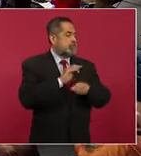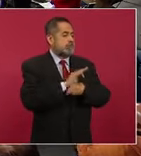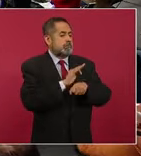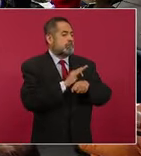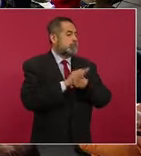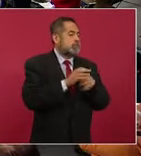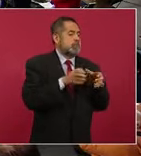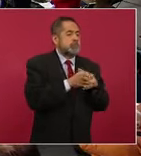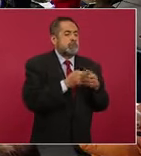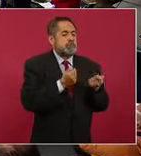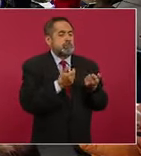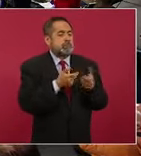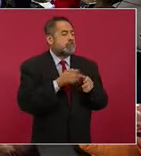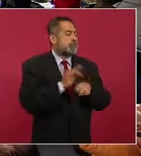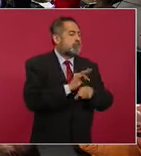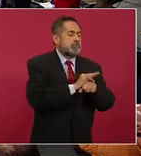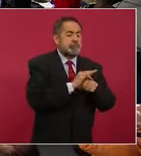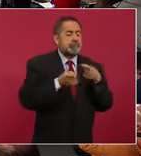para